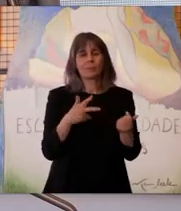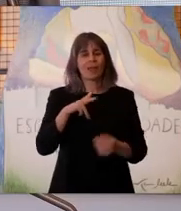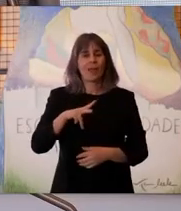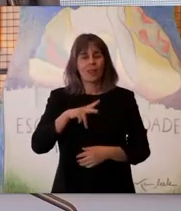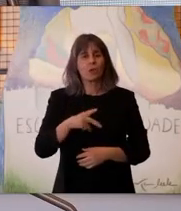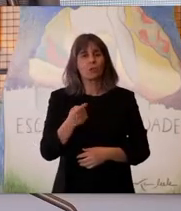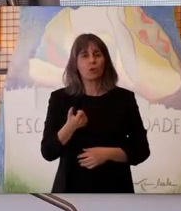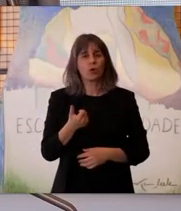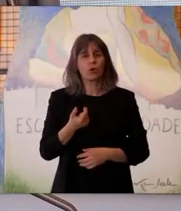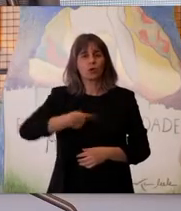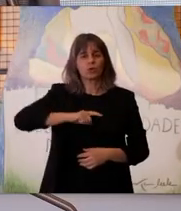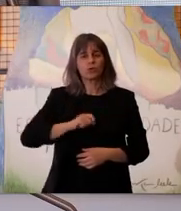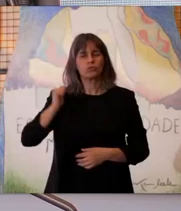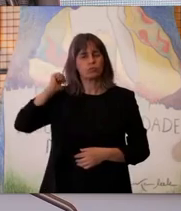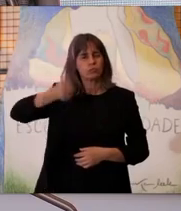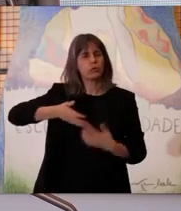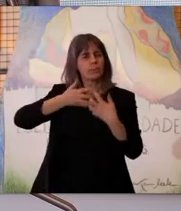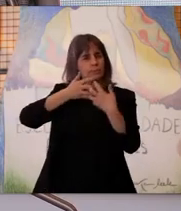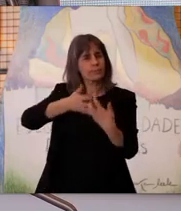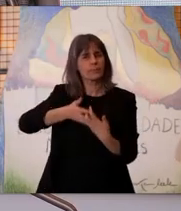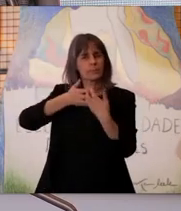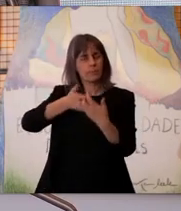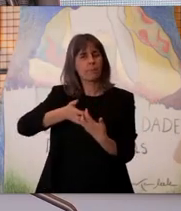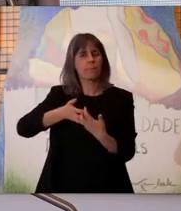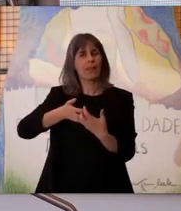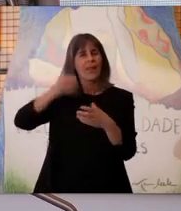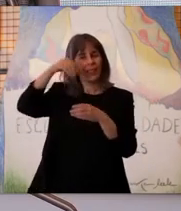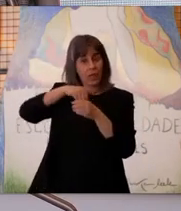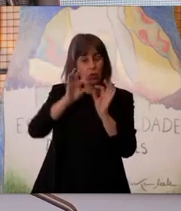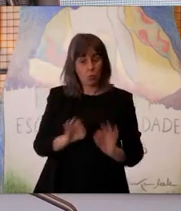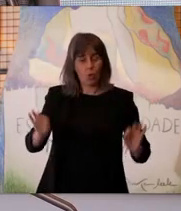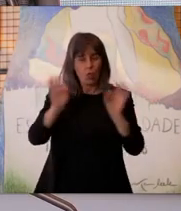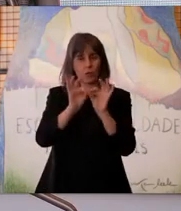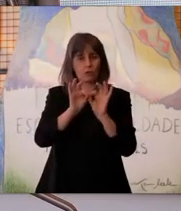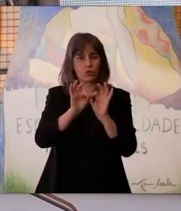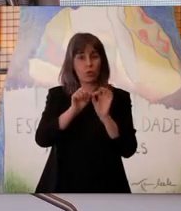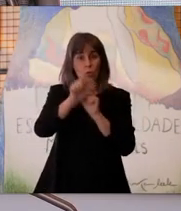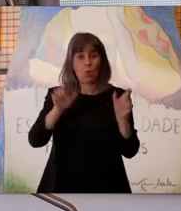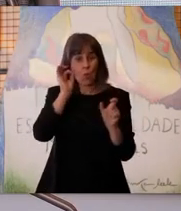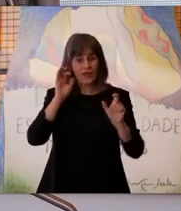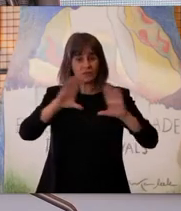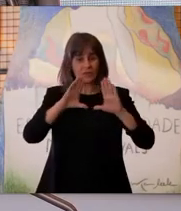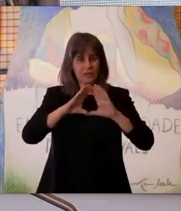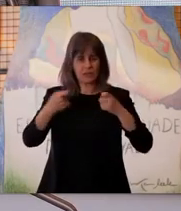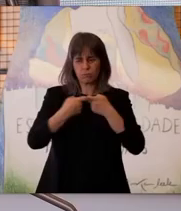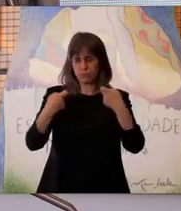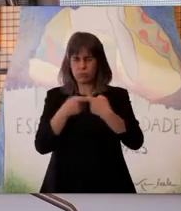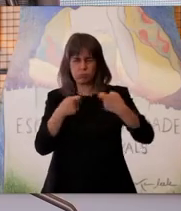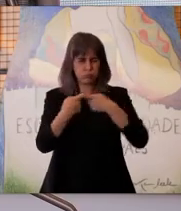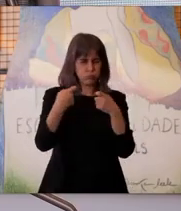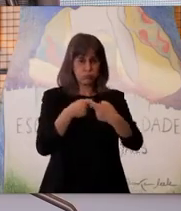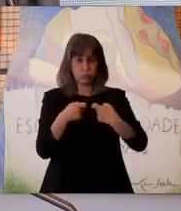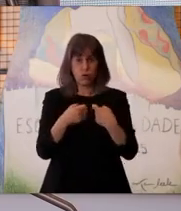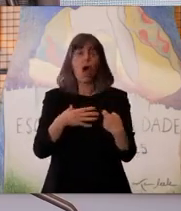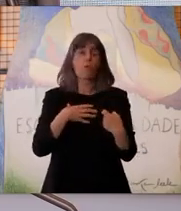cómo nos hemos peleado las feministas dentro de podemos cuando en realidad podíamos haber pactado